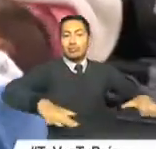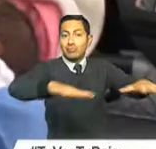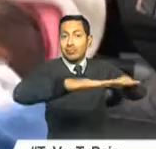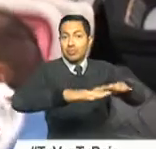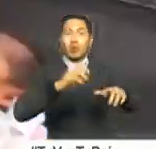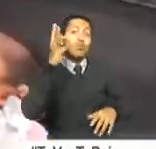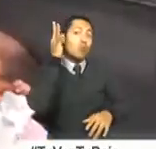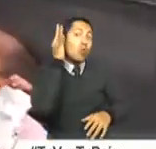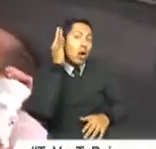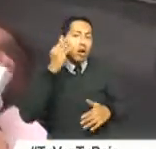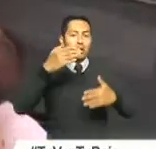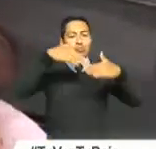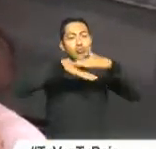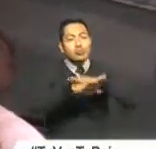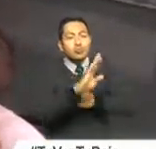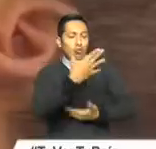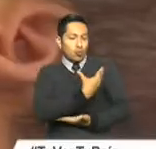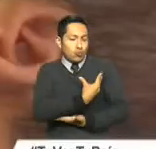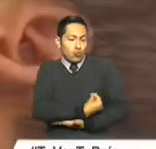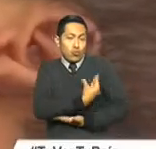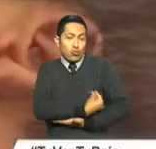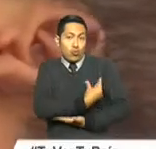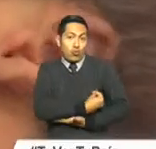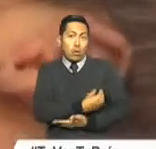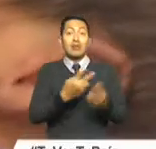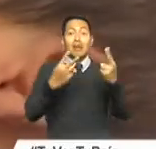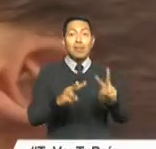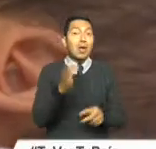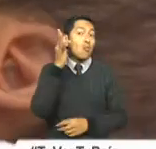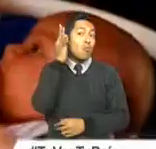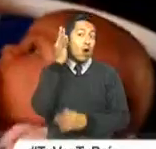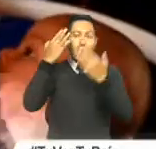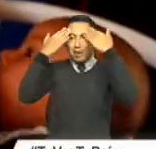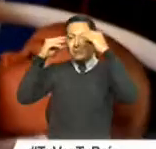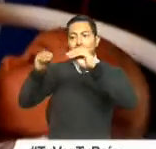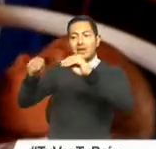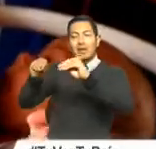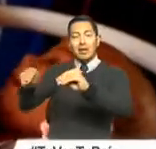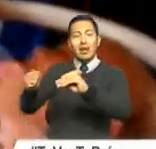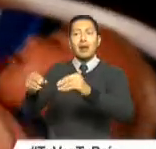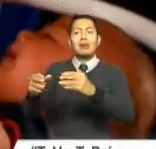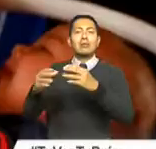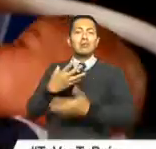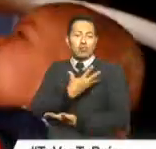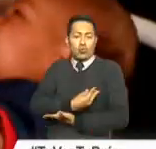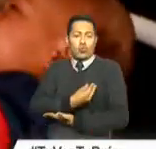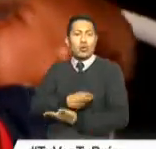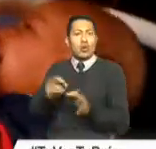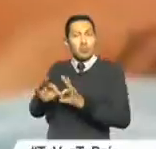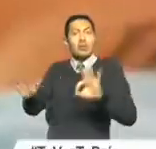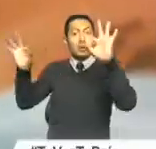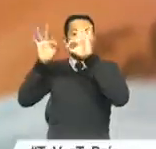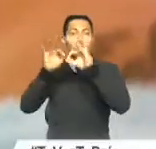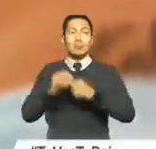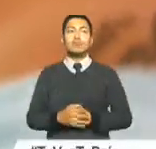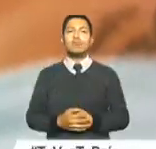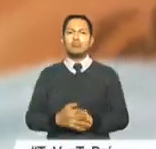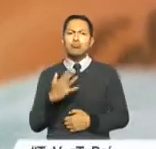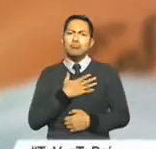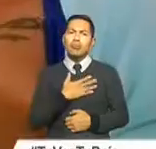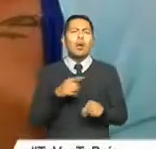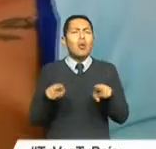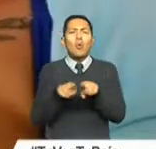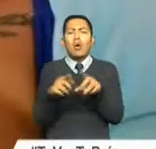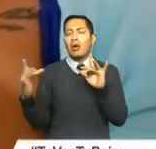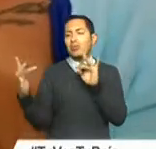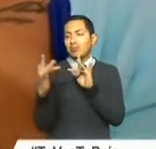mujeres puedan aprender sobre la importancia de la alimentación con leche materna. Siento una conexión con él, porque aparte de que estamos en la posición de que él me